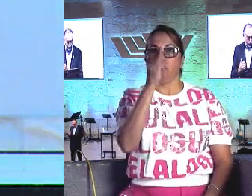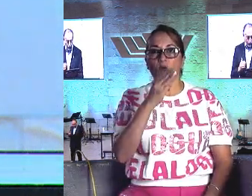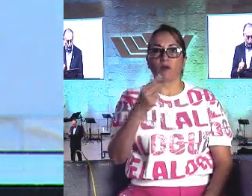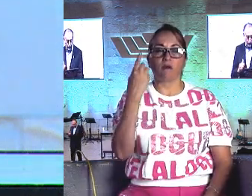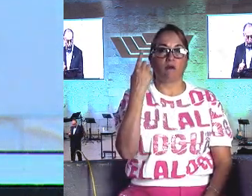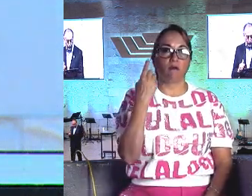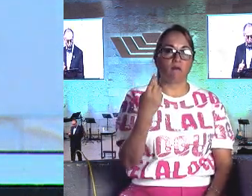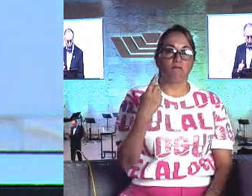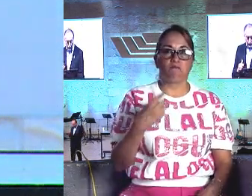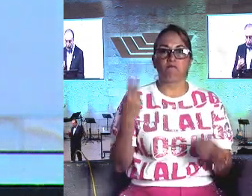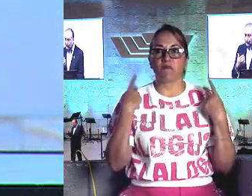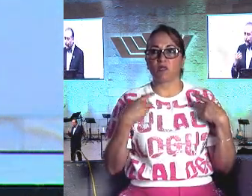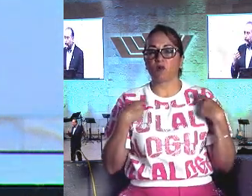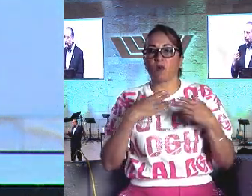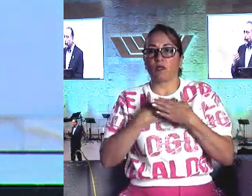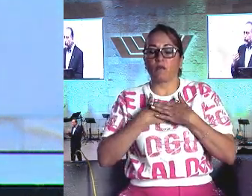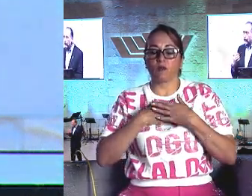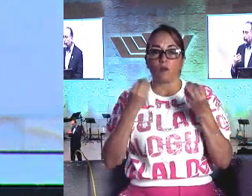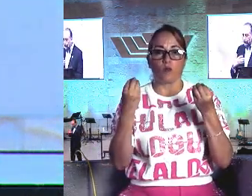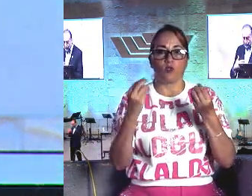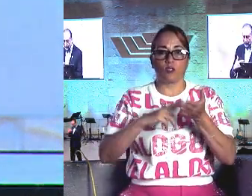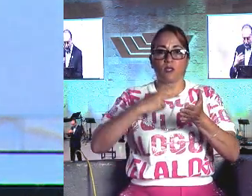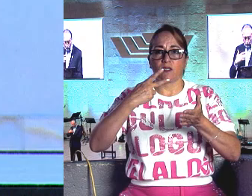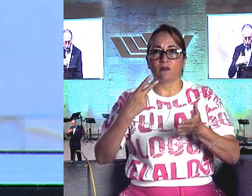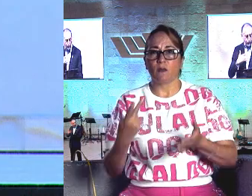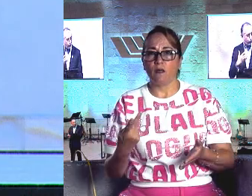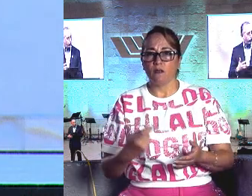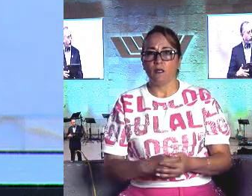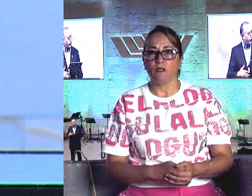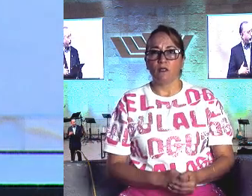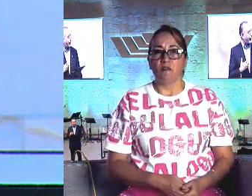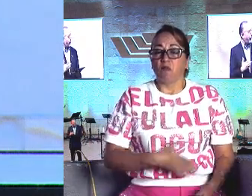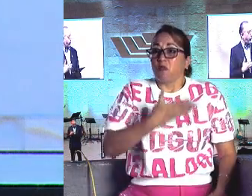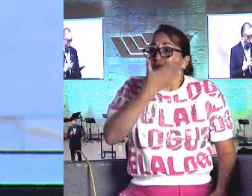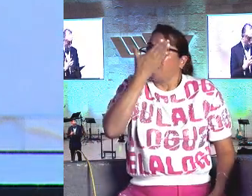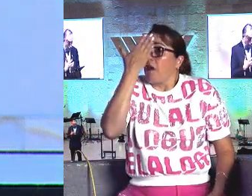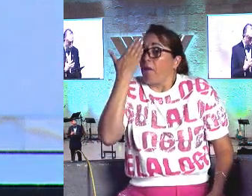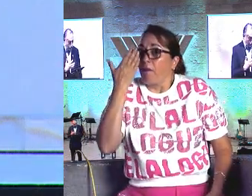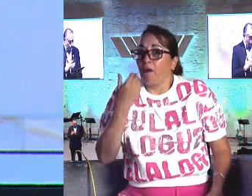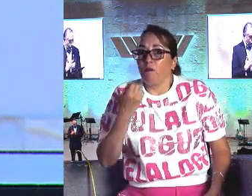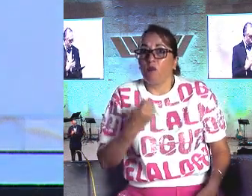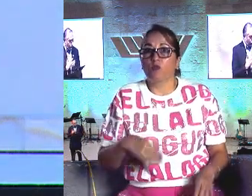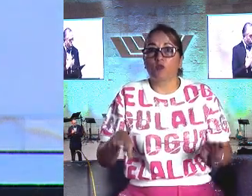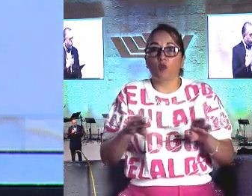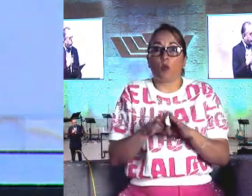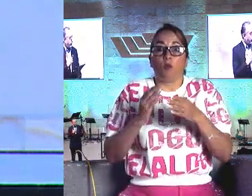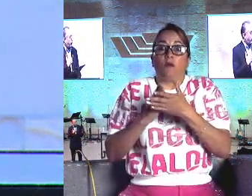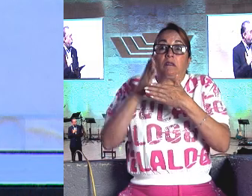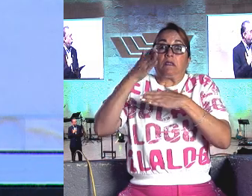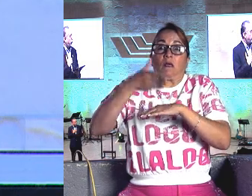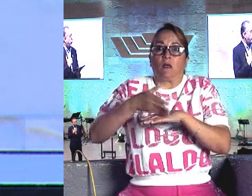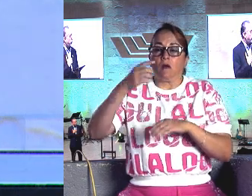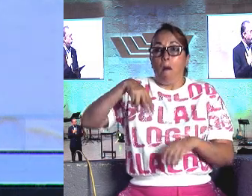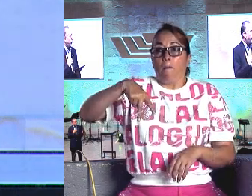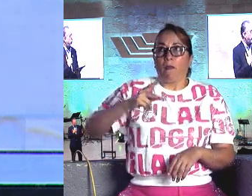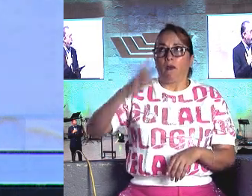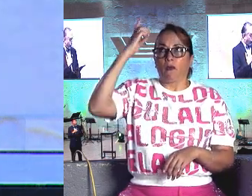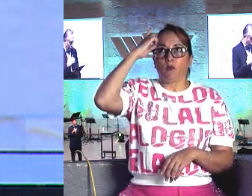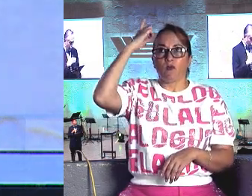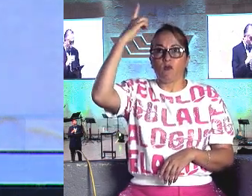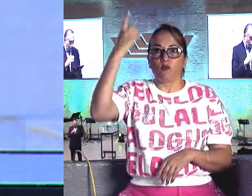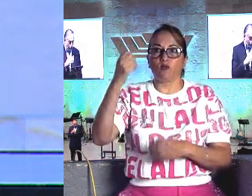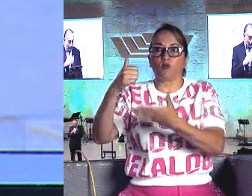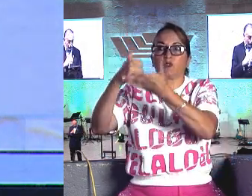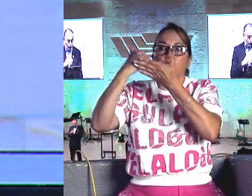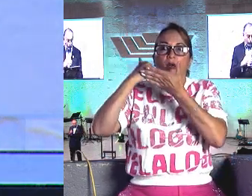cercano. Y a veces ese pesar no sabemos cómo sacarlo. Bueno, Dios está con nosotros. Por eso